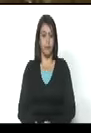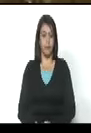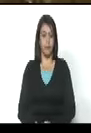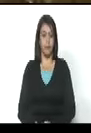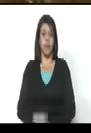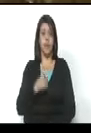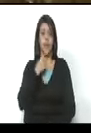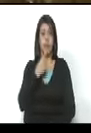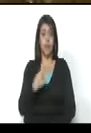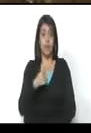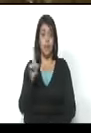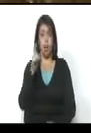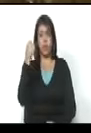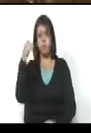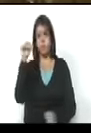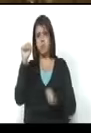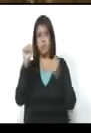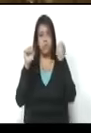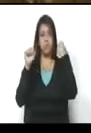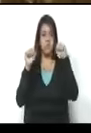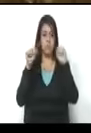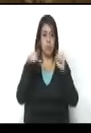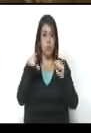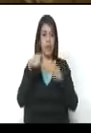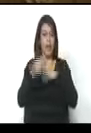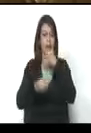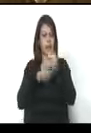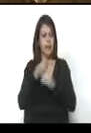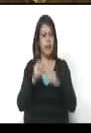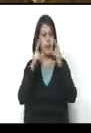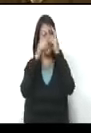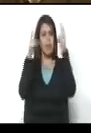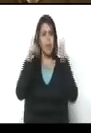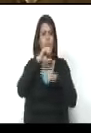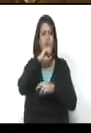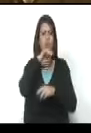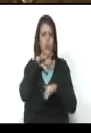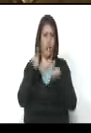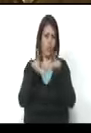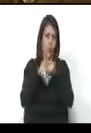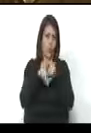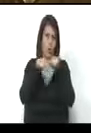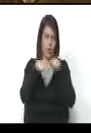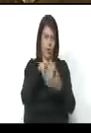Le decía que para no dispersarme, yo tengo que agarrar y plantear esto como un tema histórico también.